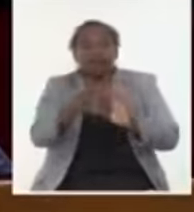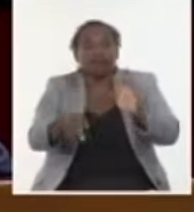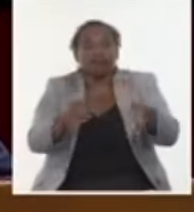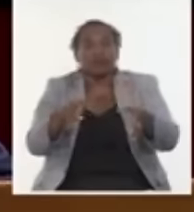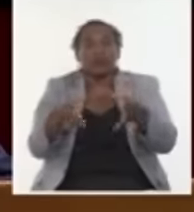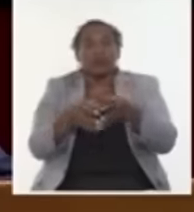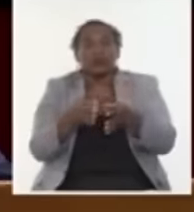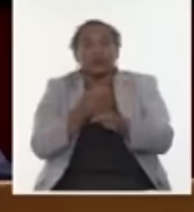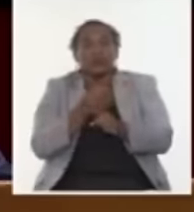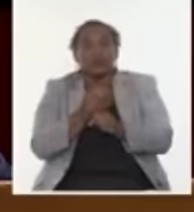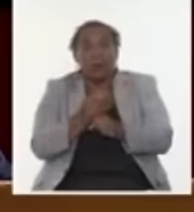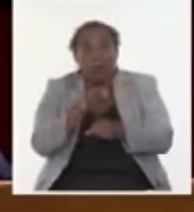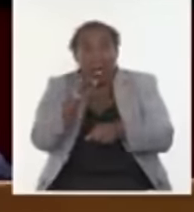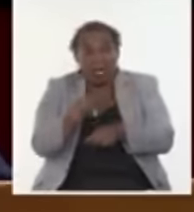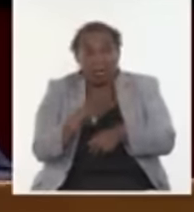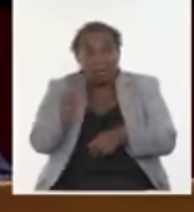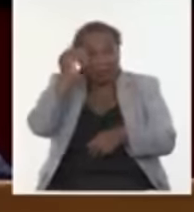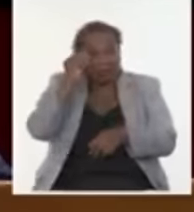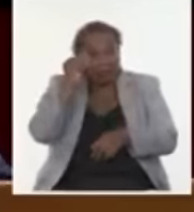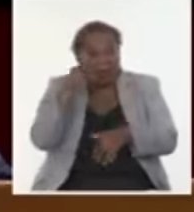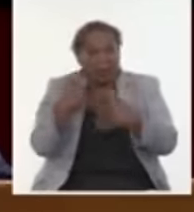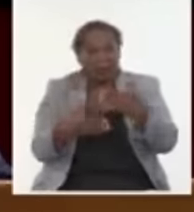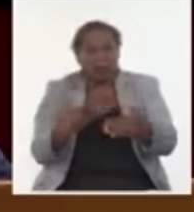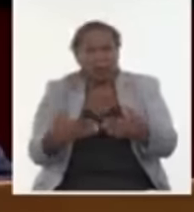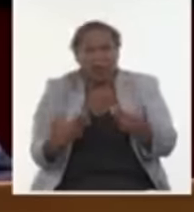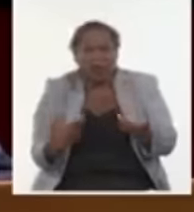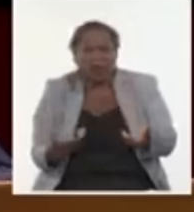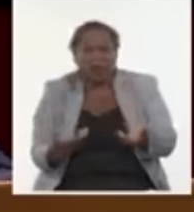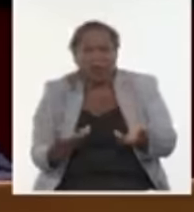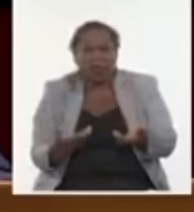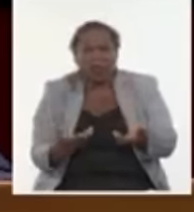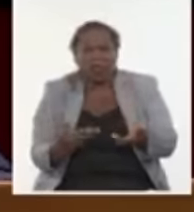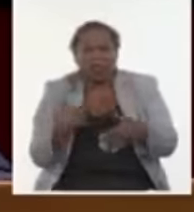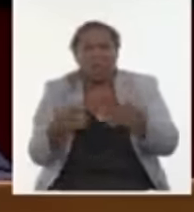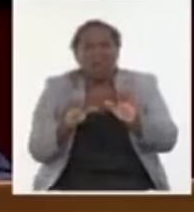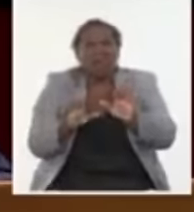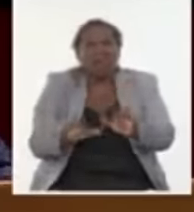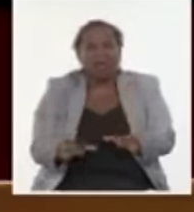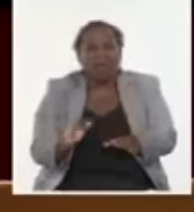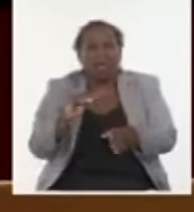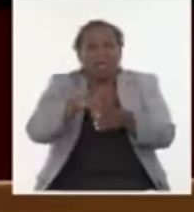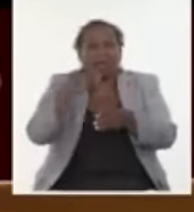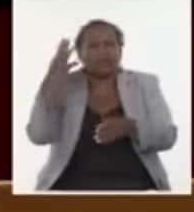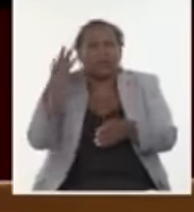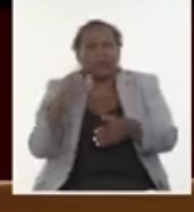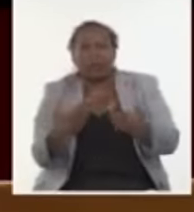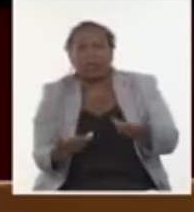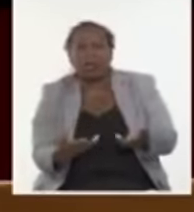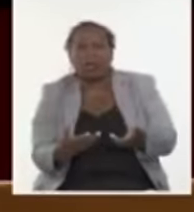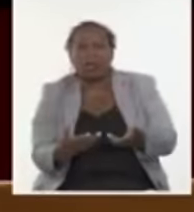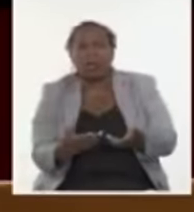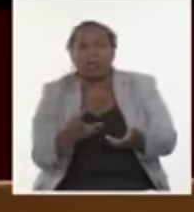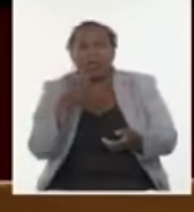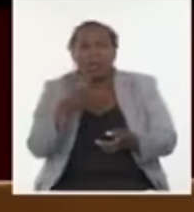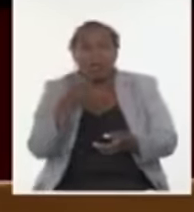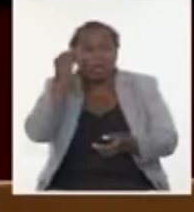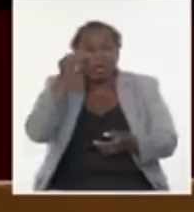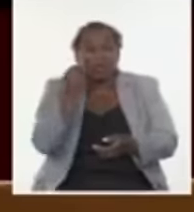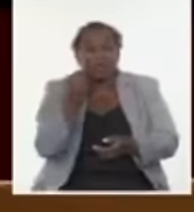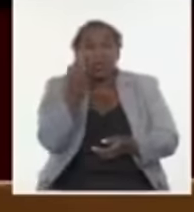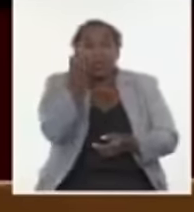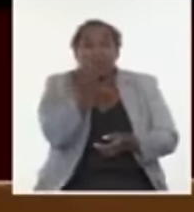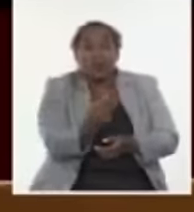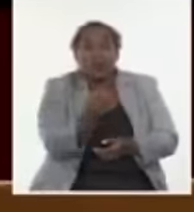a profundidad los problemas subjetivos que frena la inversión extranjera. Y eso incluye hasta el análisis uno por uno de todos los